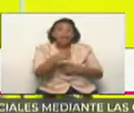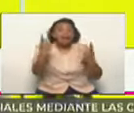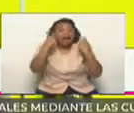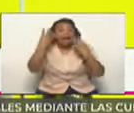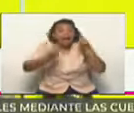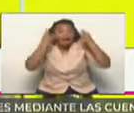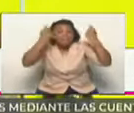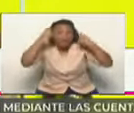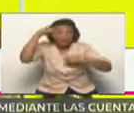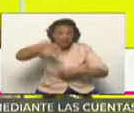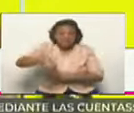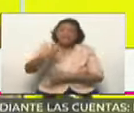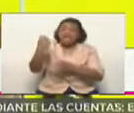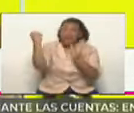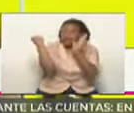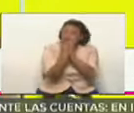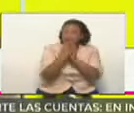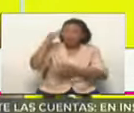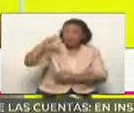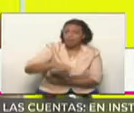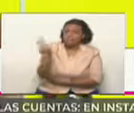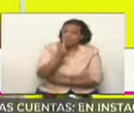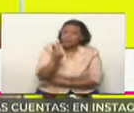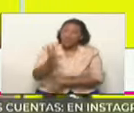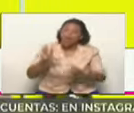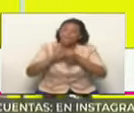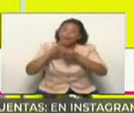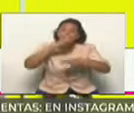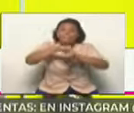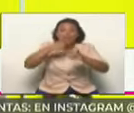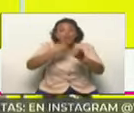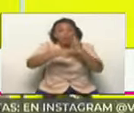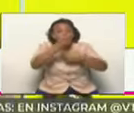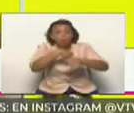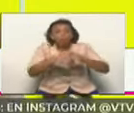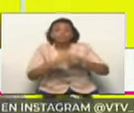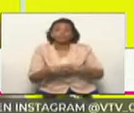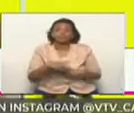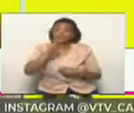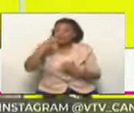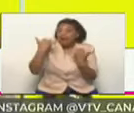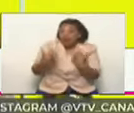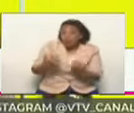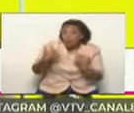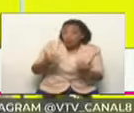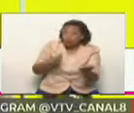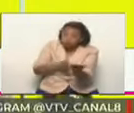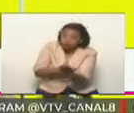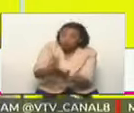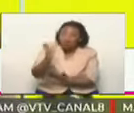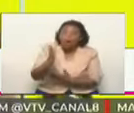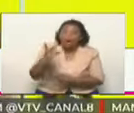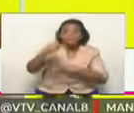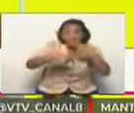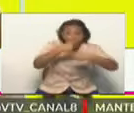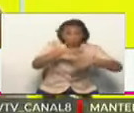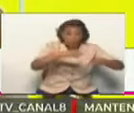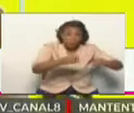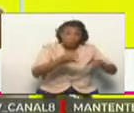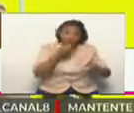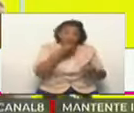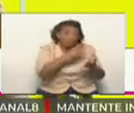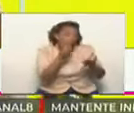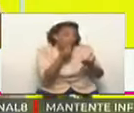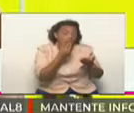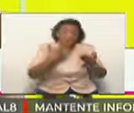Venezuela ha sido un poco de eso, ¿no? De la mano del Ministerio de Comercio Nacional, y ahora pues encaminados a que nuestros productos de altísima